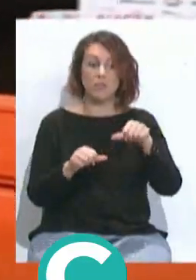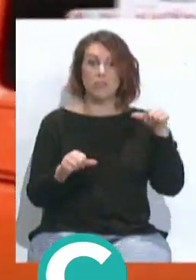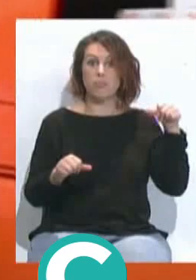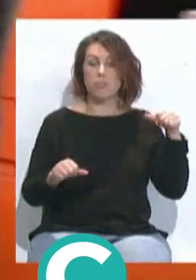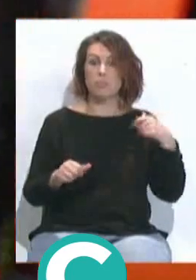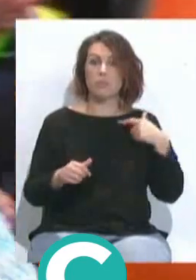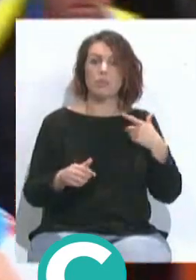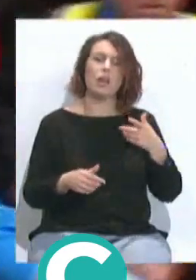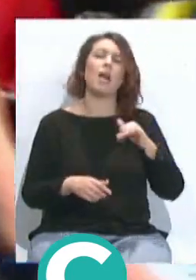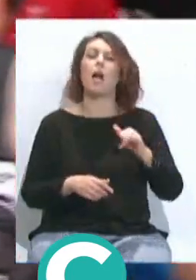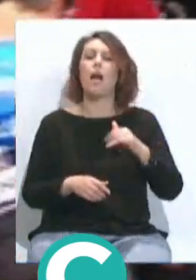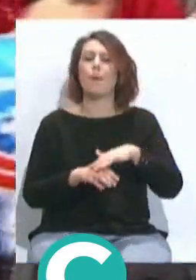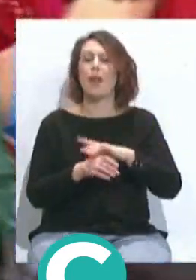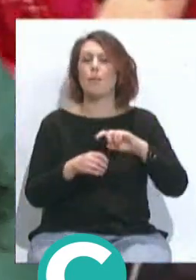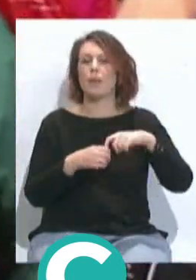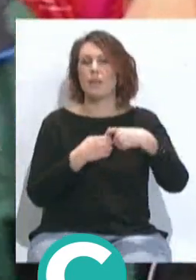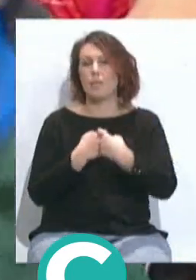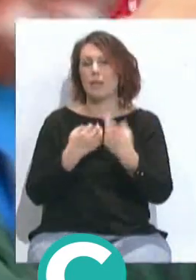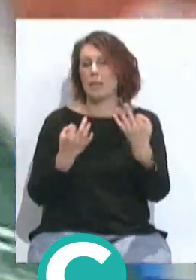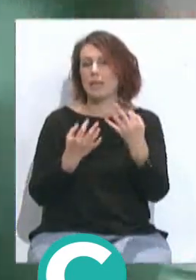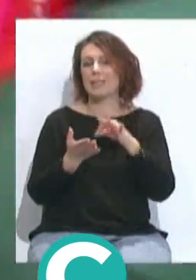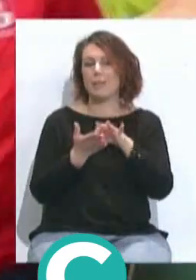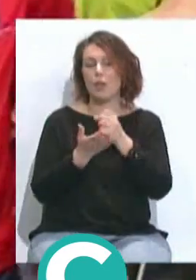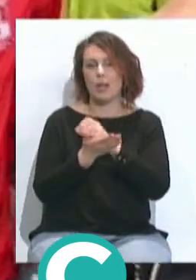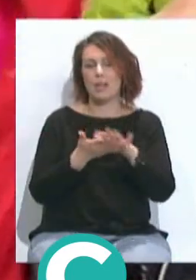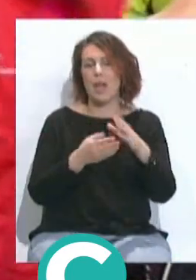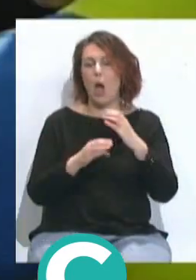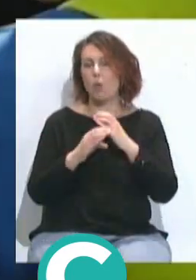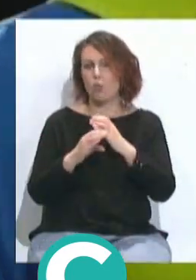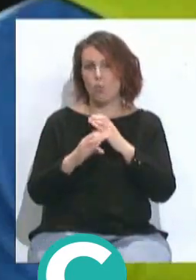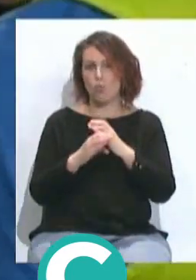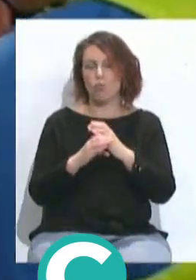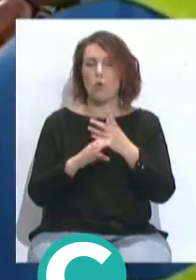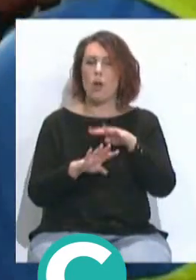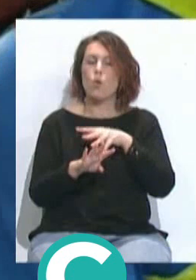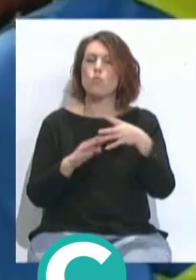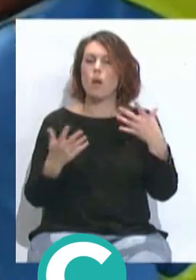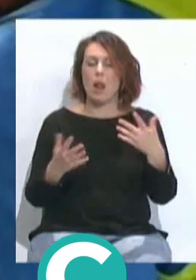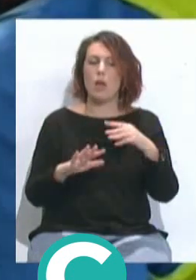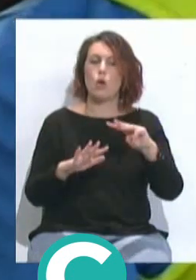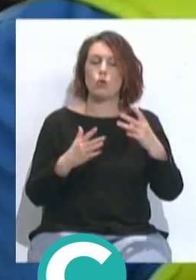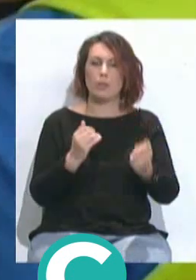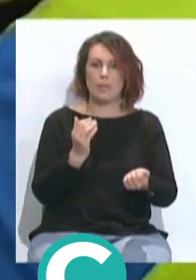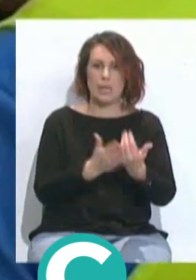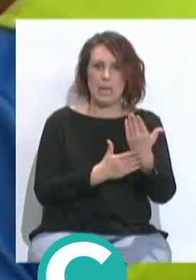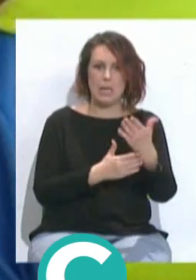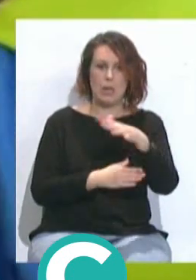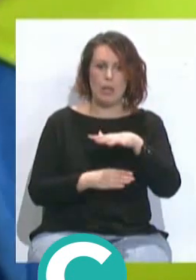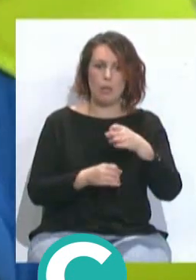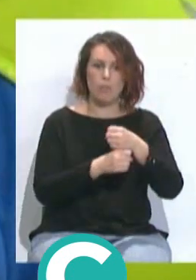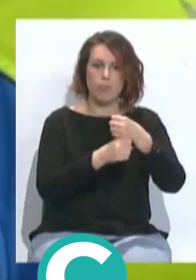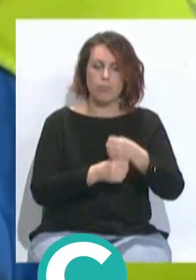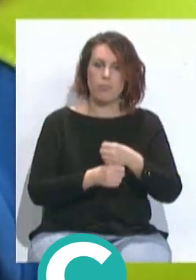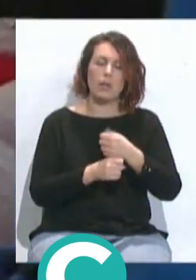existirá a disposición de los participantes un servicio gratuito de autobuses con el siguiente horario a las 8 de la mañana en la parada